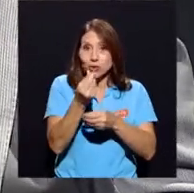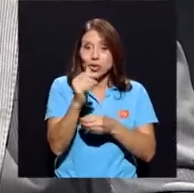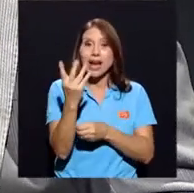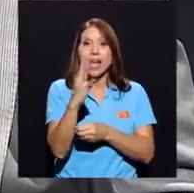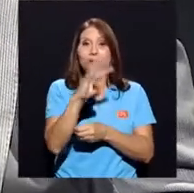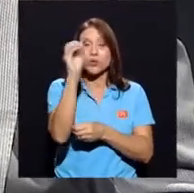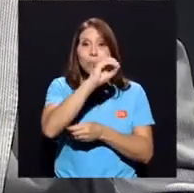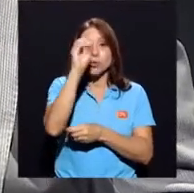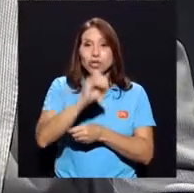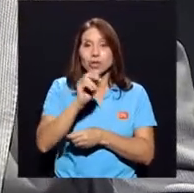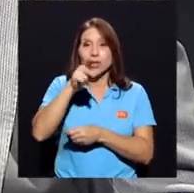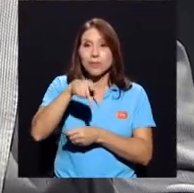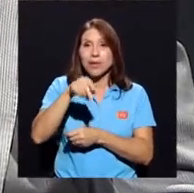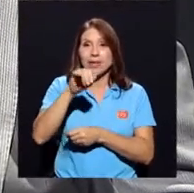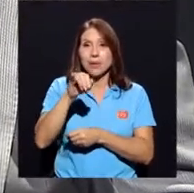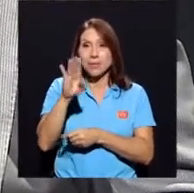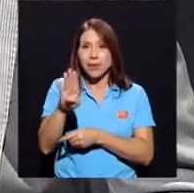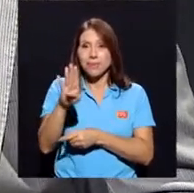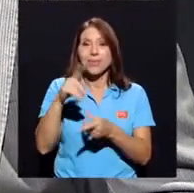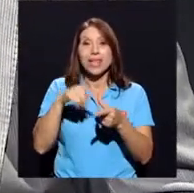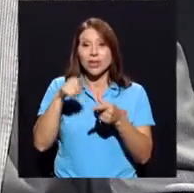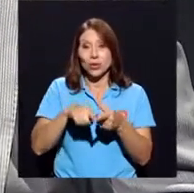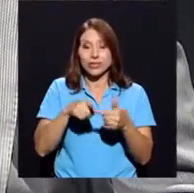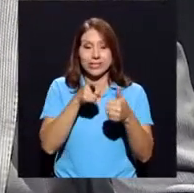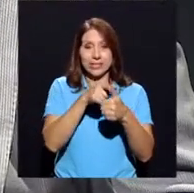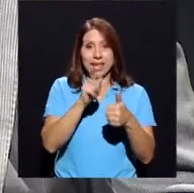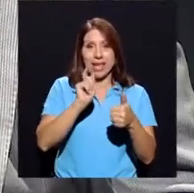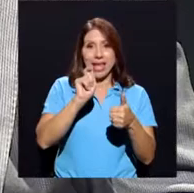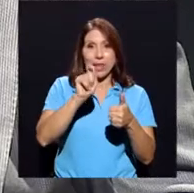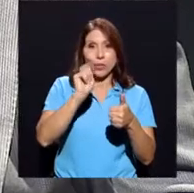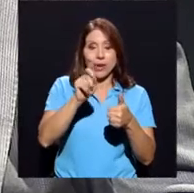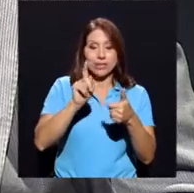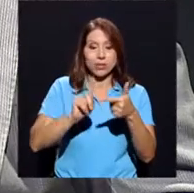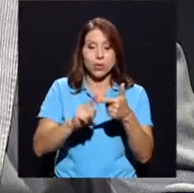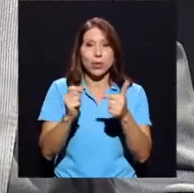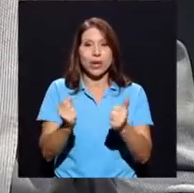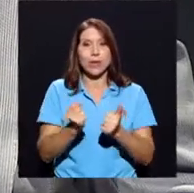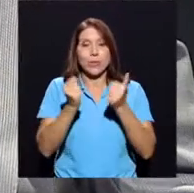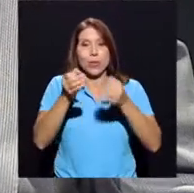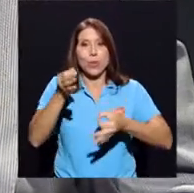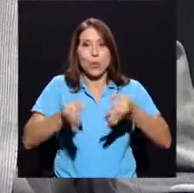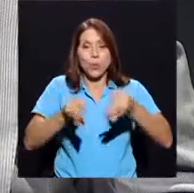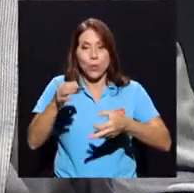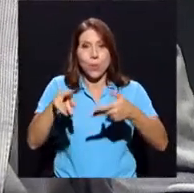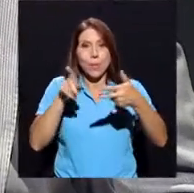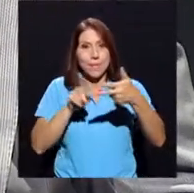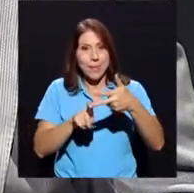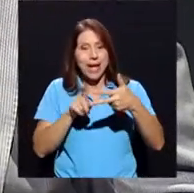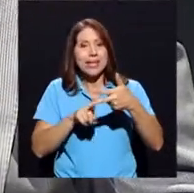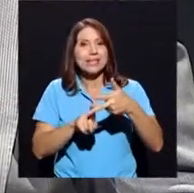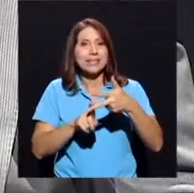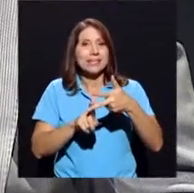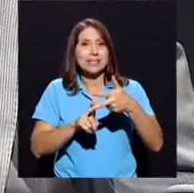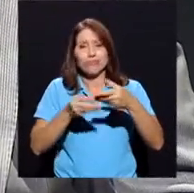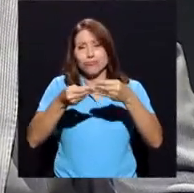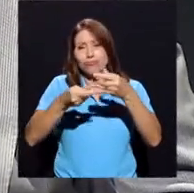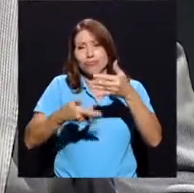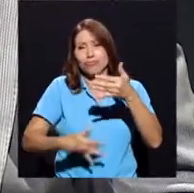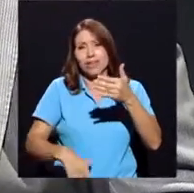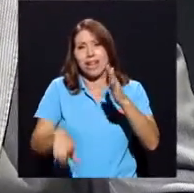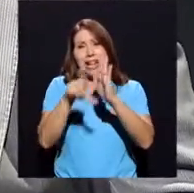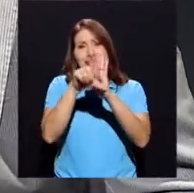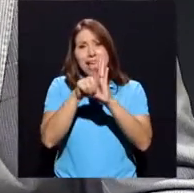todo gasta estos dos rubros de gastos de educación y las cortes y la corte más este otro montón de leyes que ya